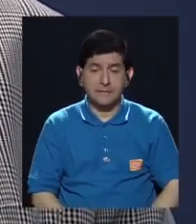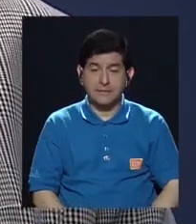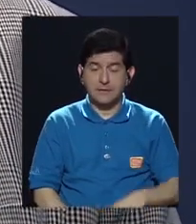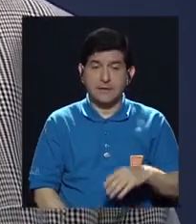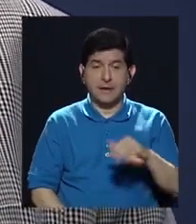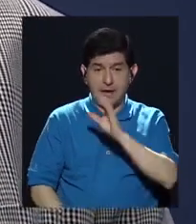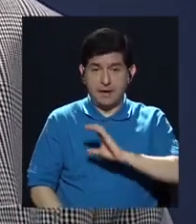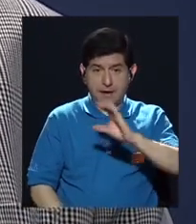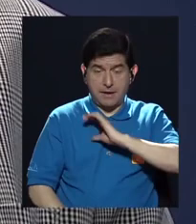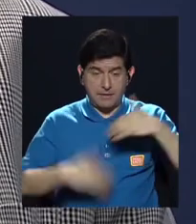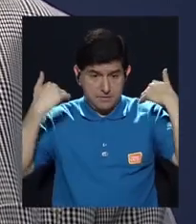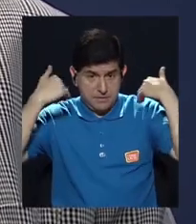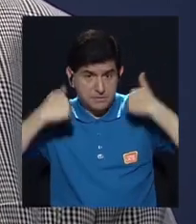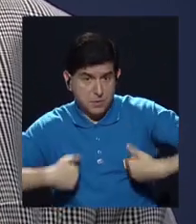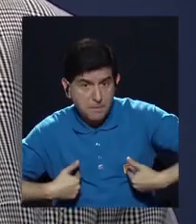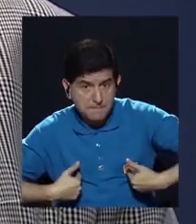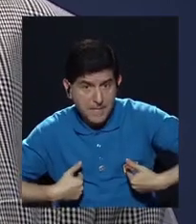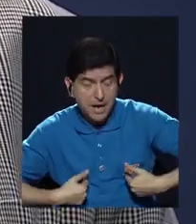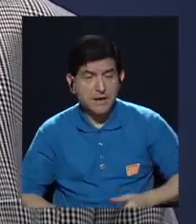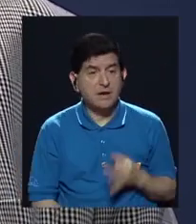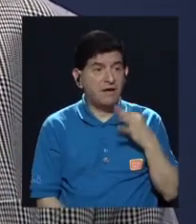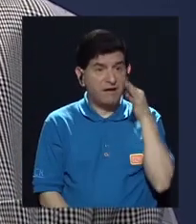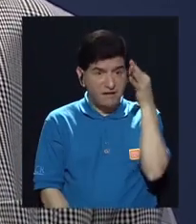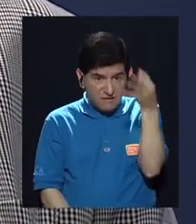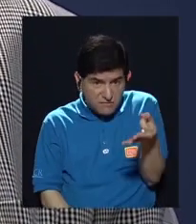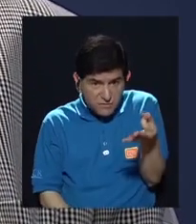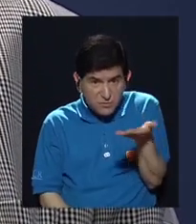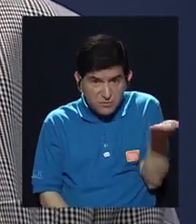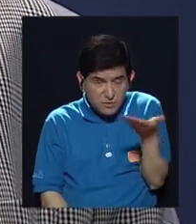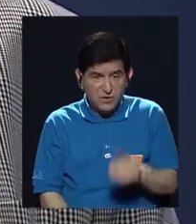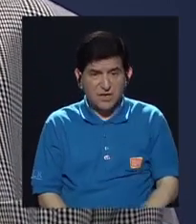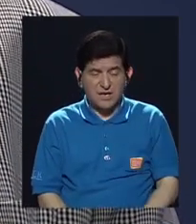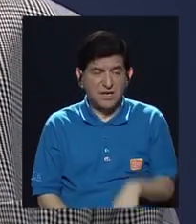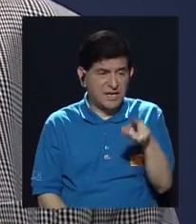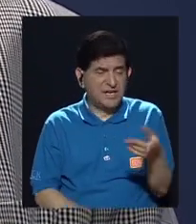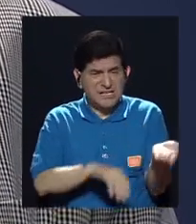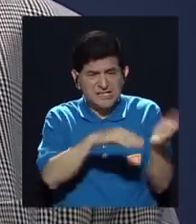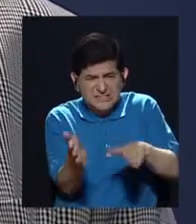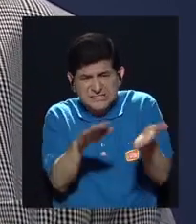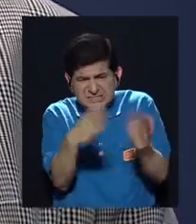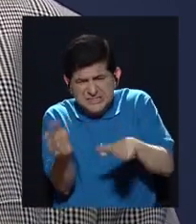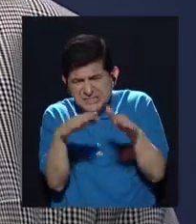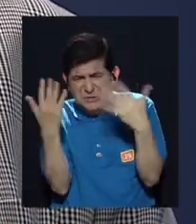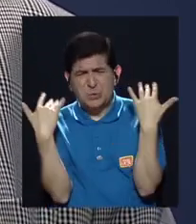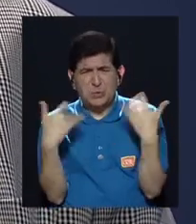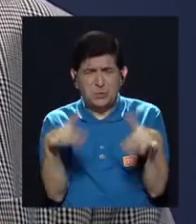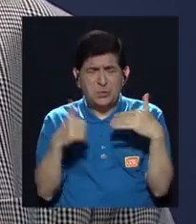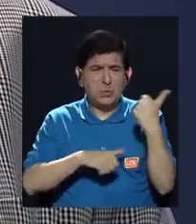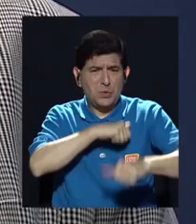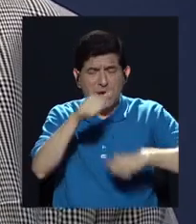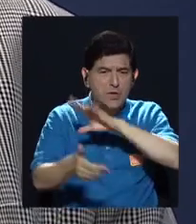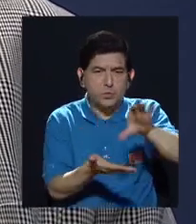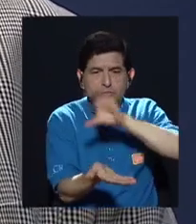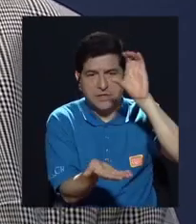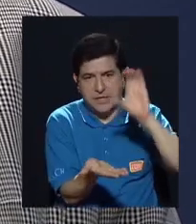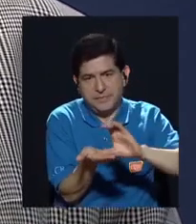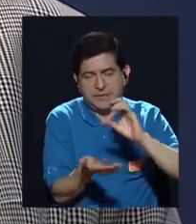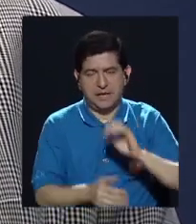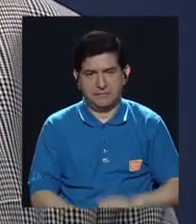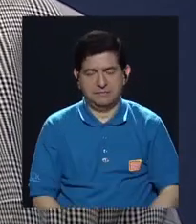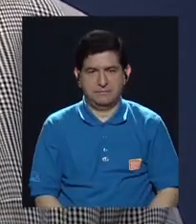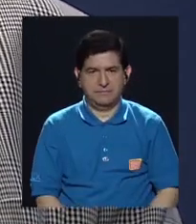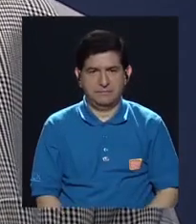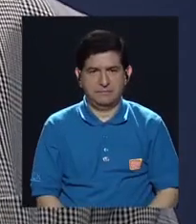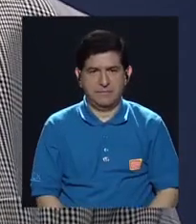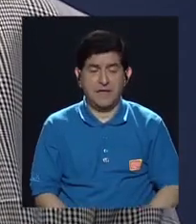humano, indiscutiblemente, lo que venía era un baño de sangre gigantesco en la lucha por la capital,